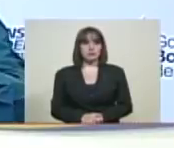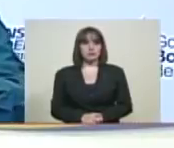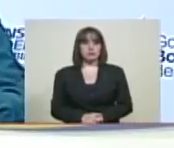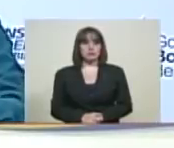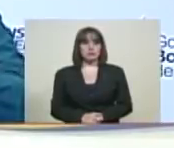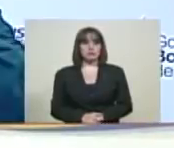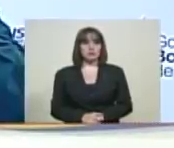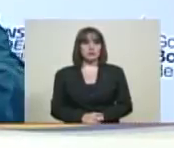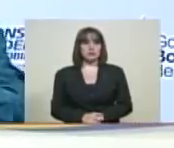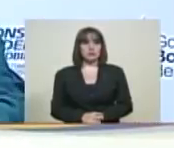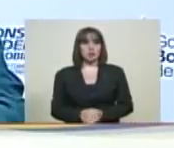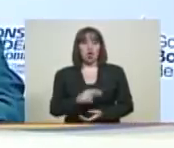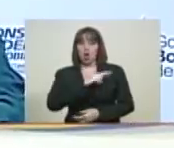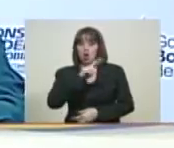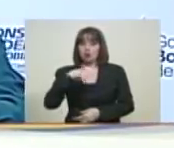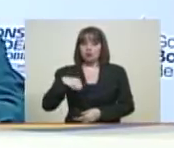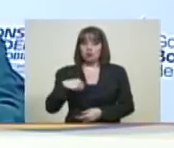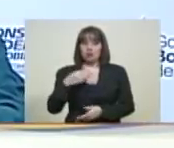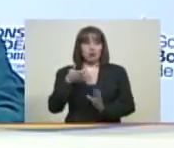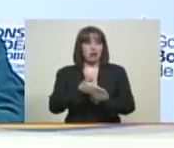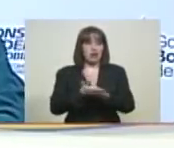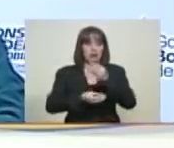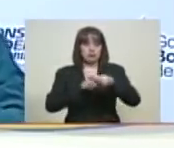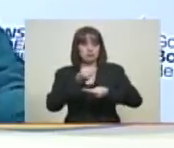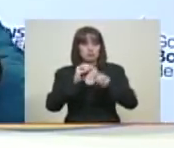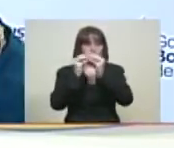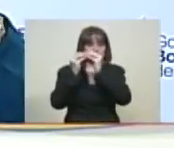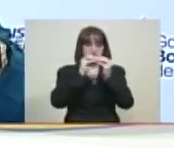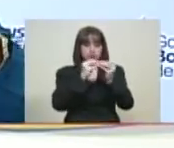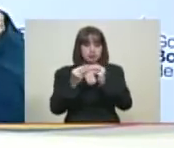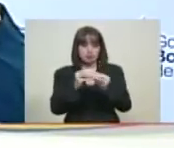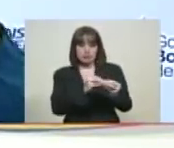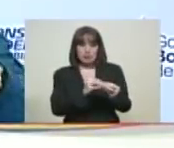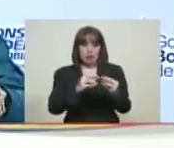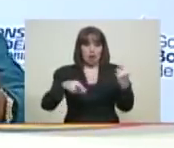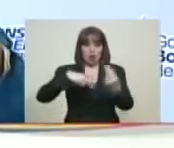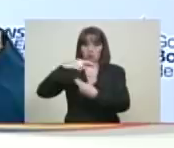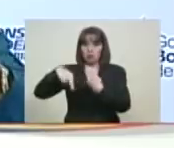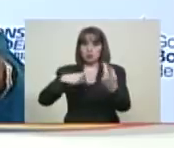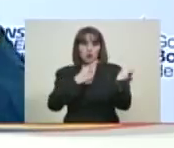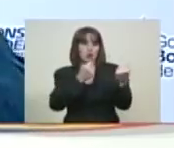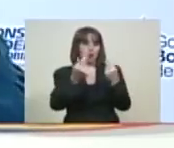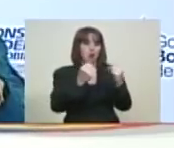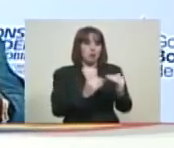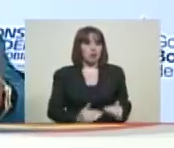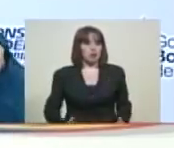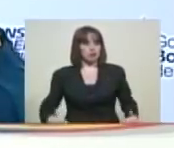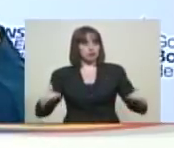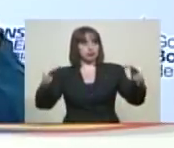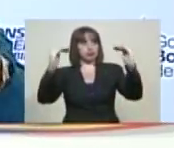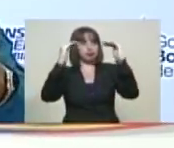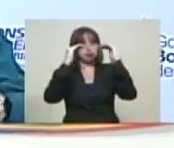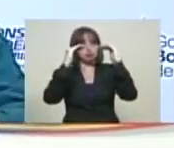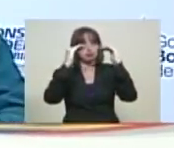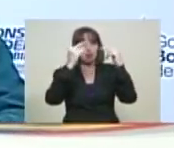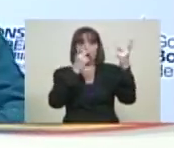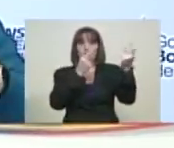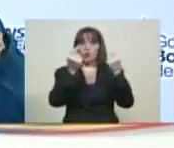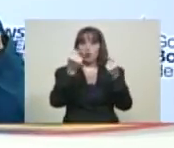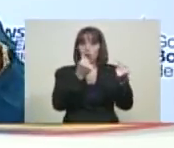mientras nosotros tenemos que ir haciendo una revolución económica de abajo hacia arriba en lo económico